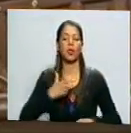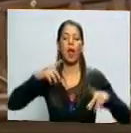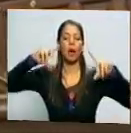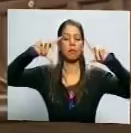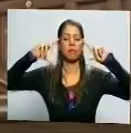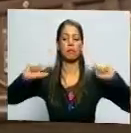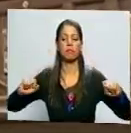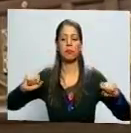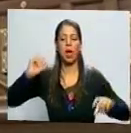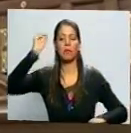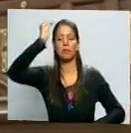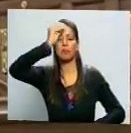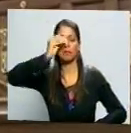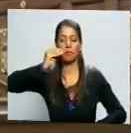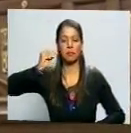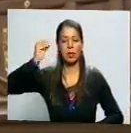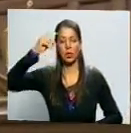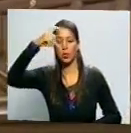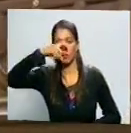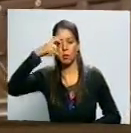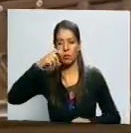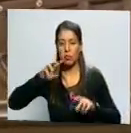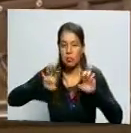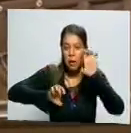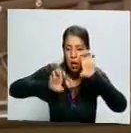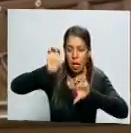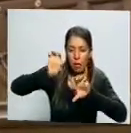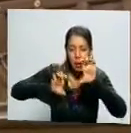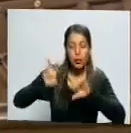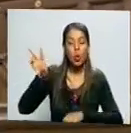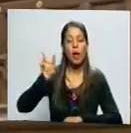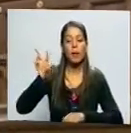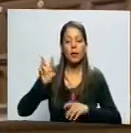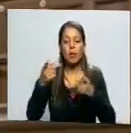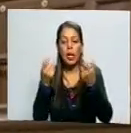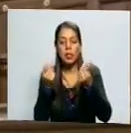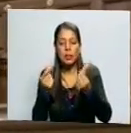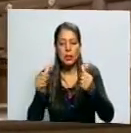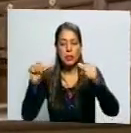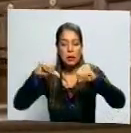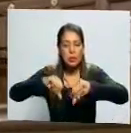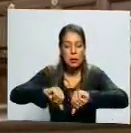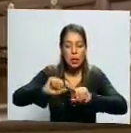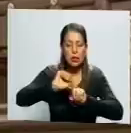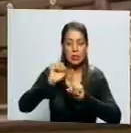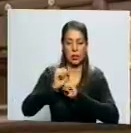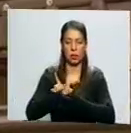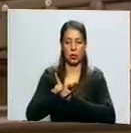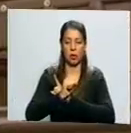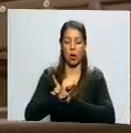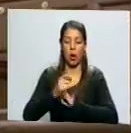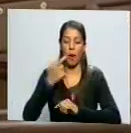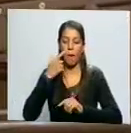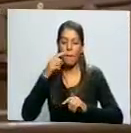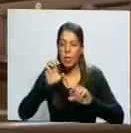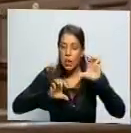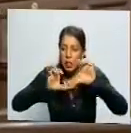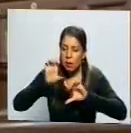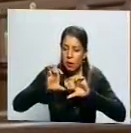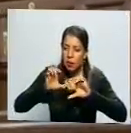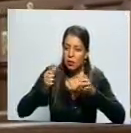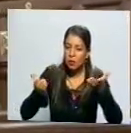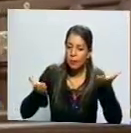y evalúe la situación económica que vive nuestro país y no ponga en su justa dimensión